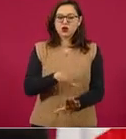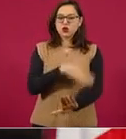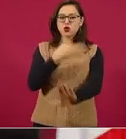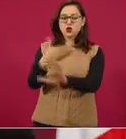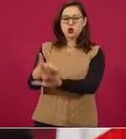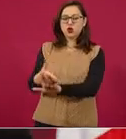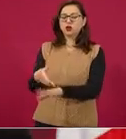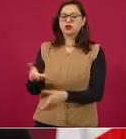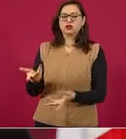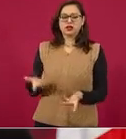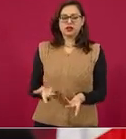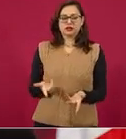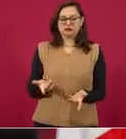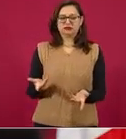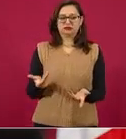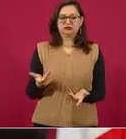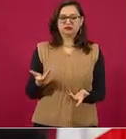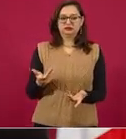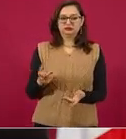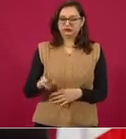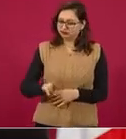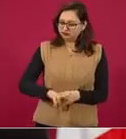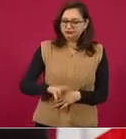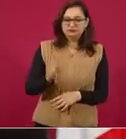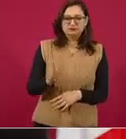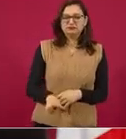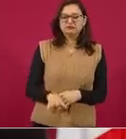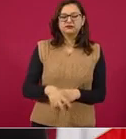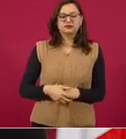un papel golpista.